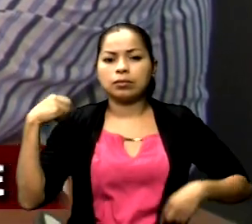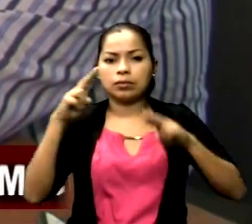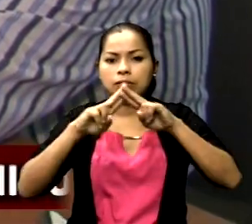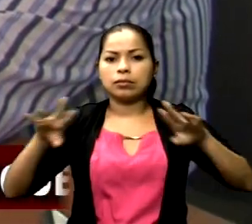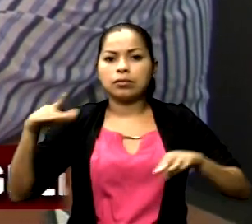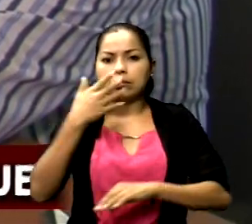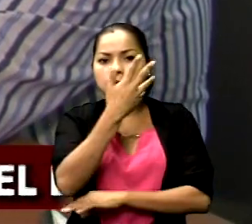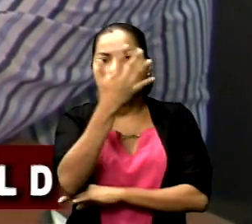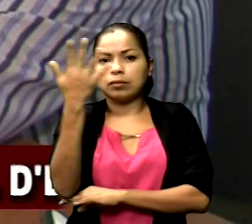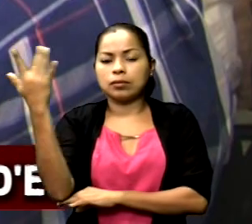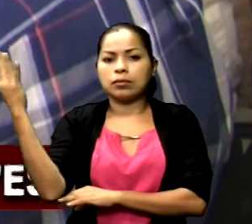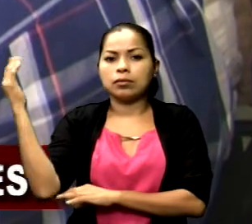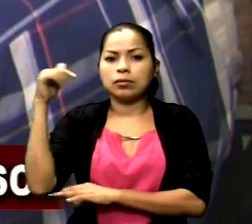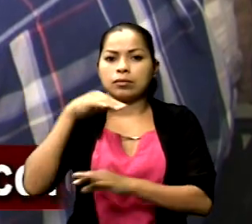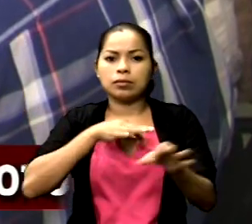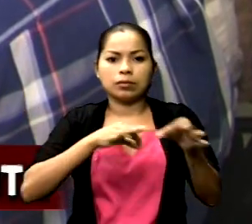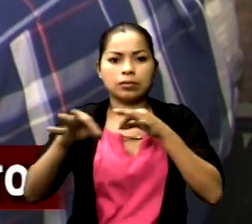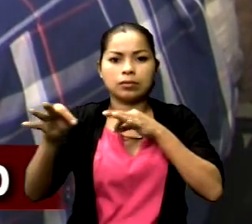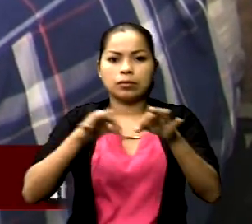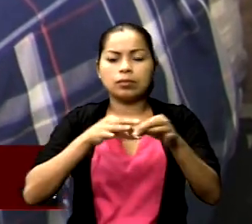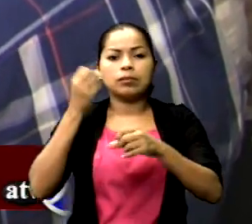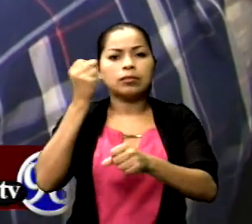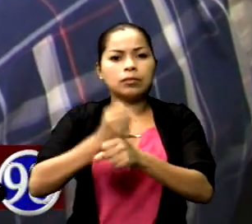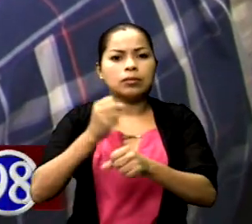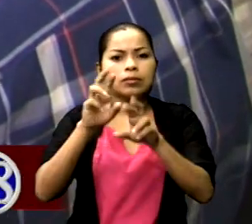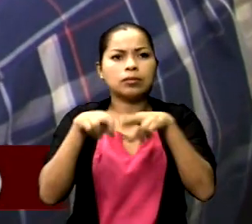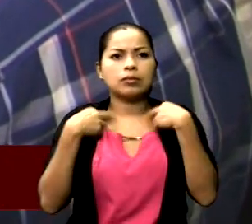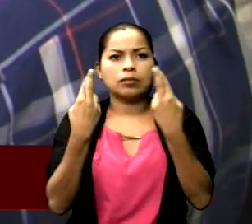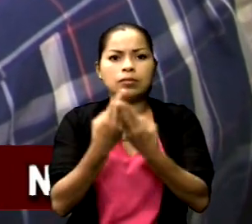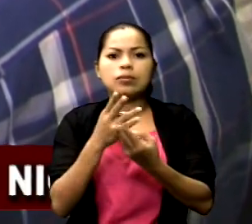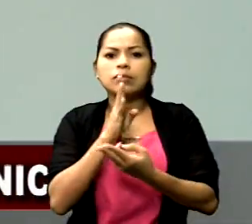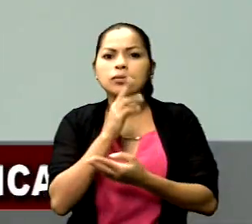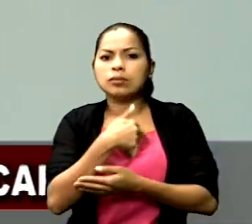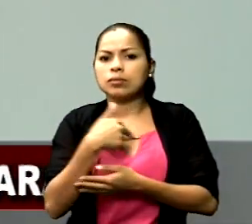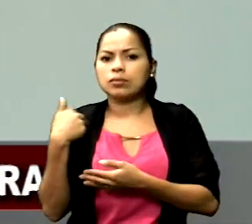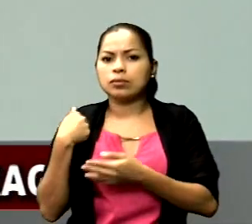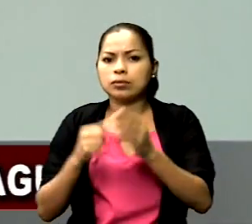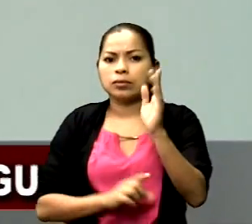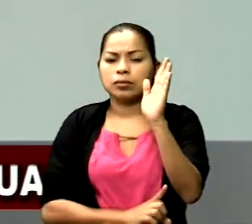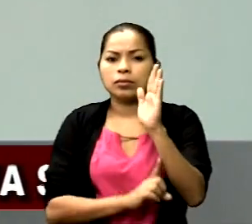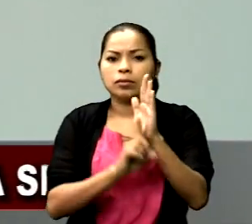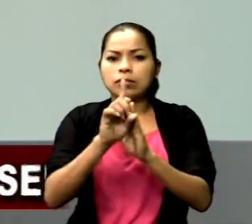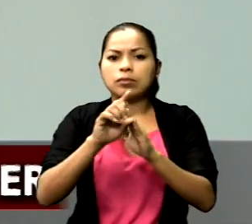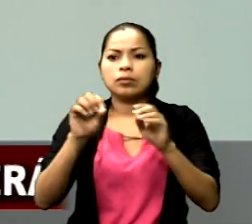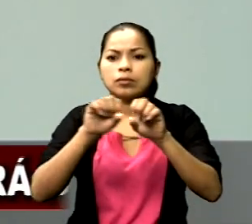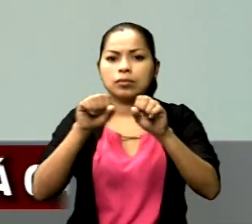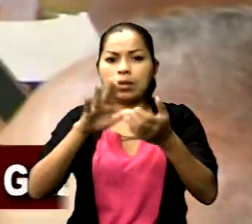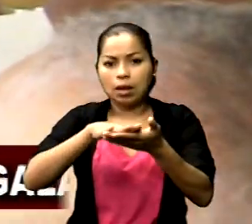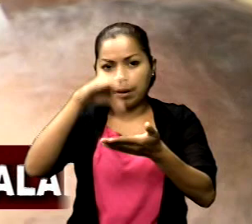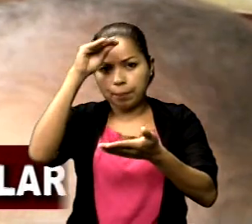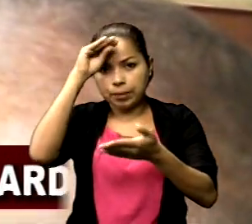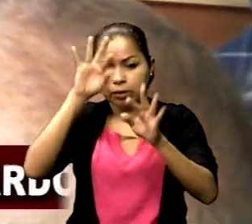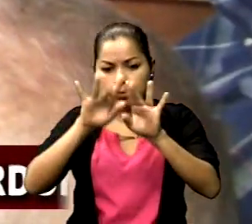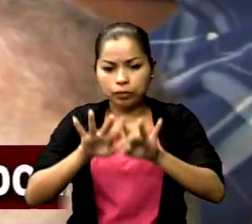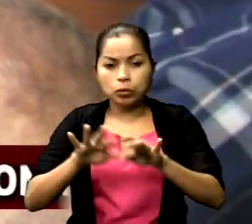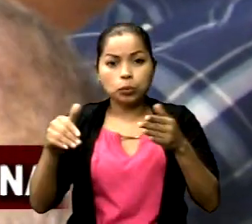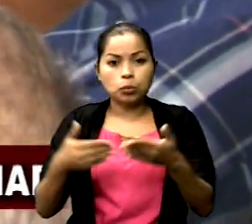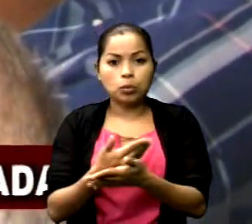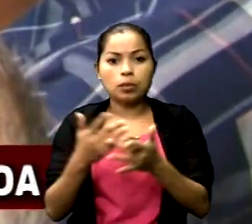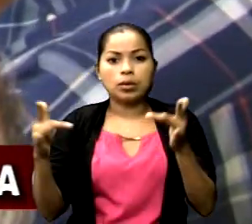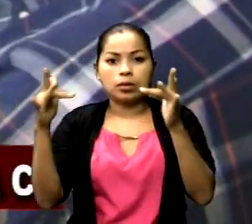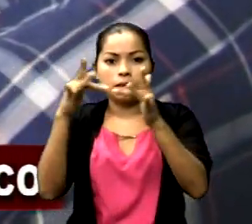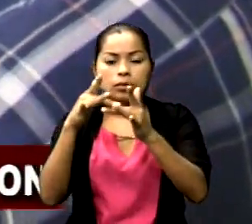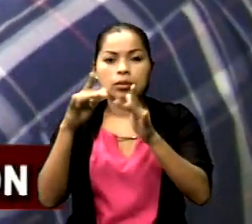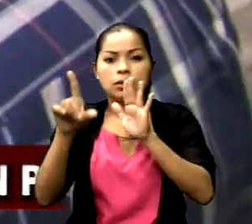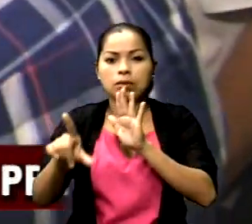Recursos Naturales, detalló que en la sesión de trabajo abordaron el avance en los talleres prácticos para el manejo de la plataforma digital del